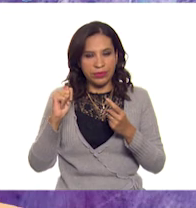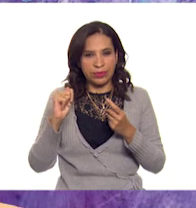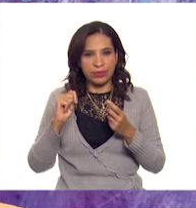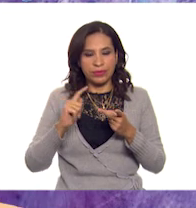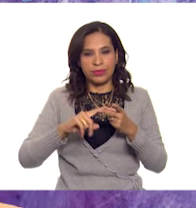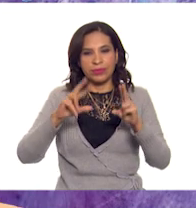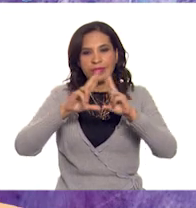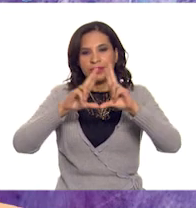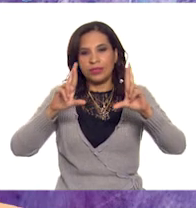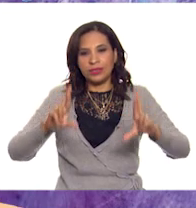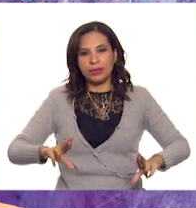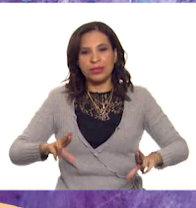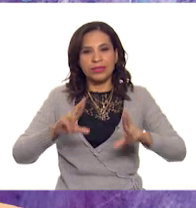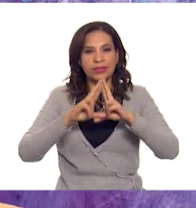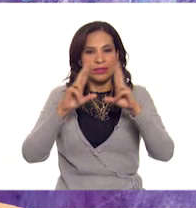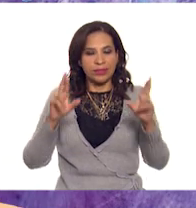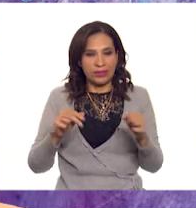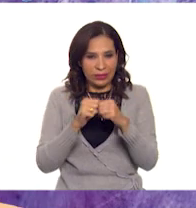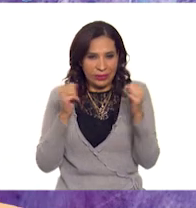El refrigerador.